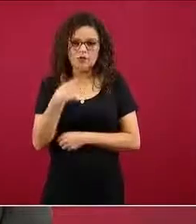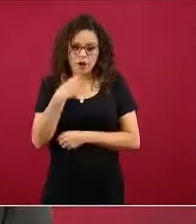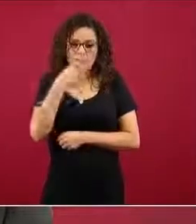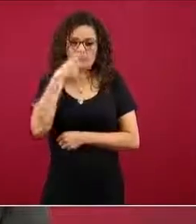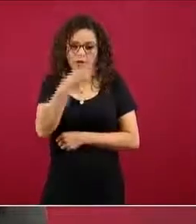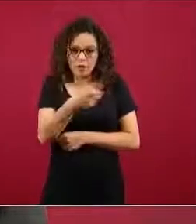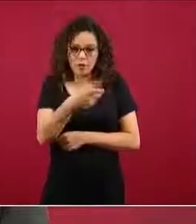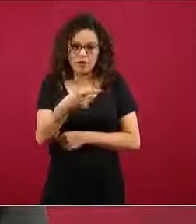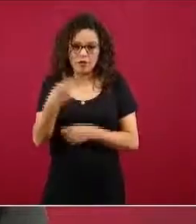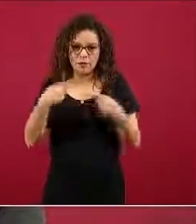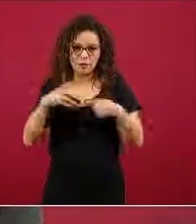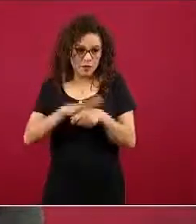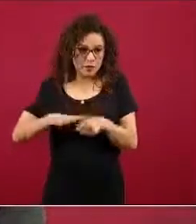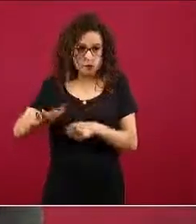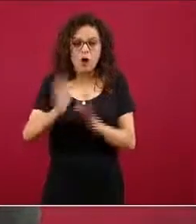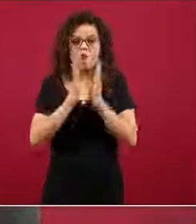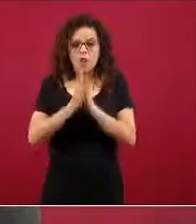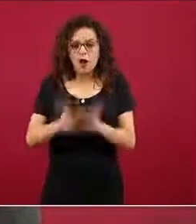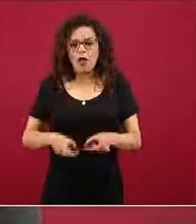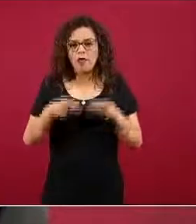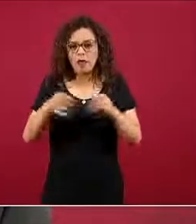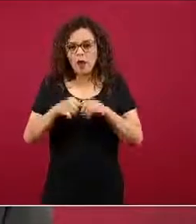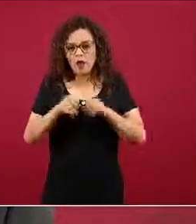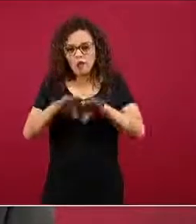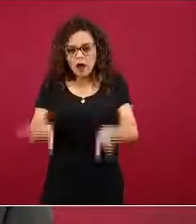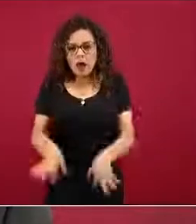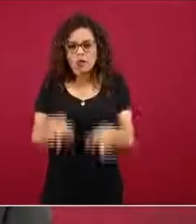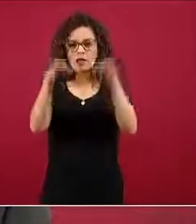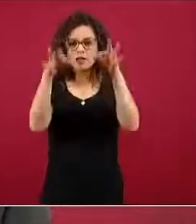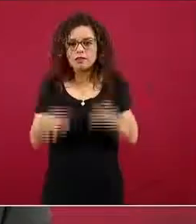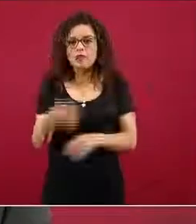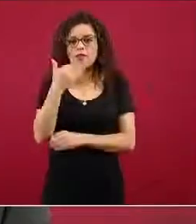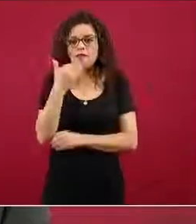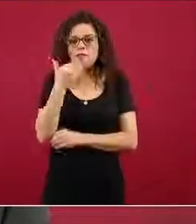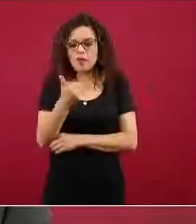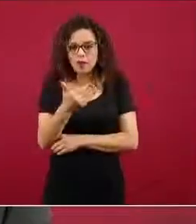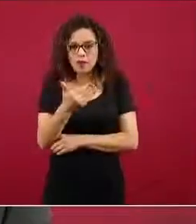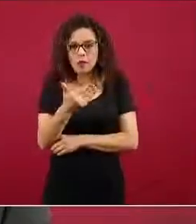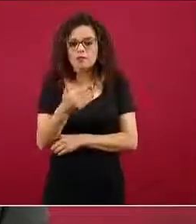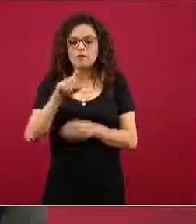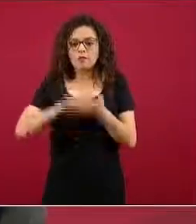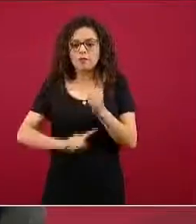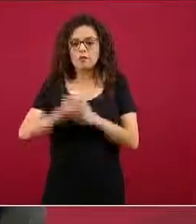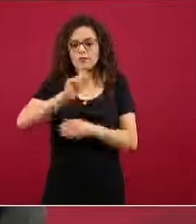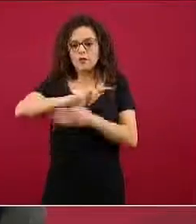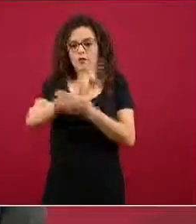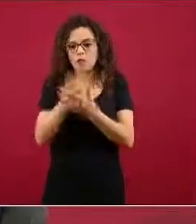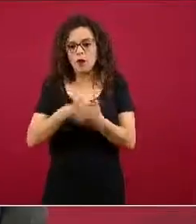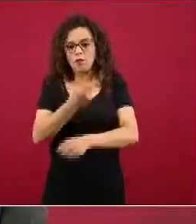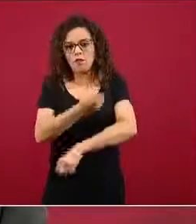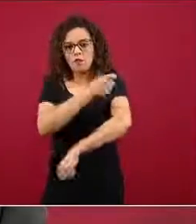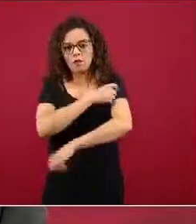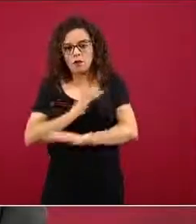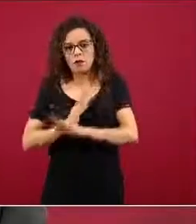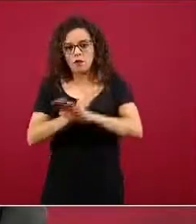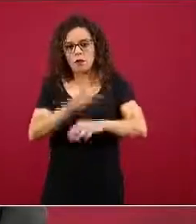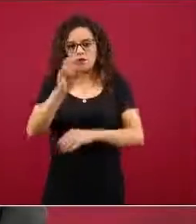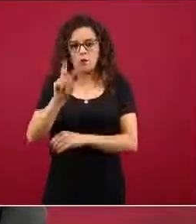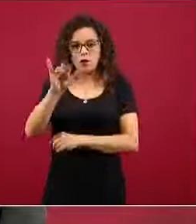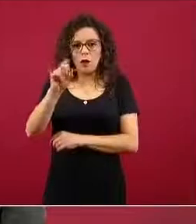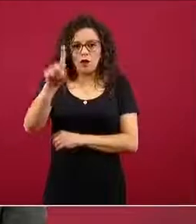propaguen la información veraz, la información objetiva, que es el programa de vacunación contra COVID en México, es de